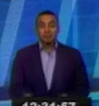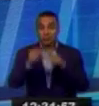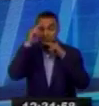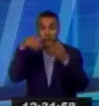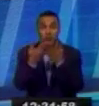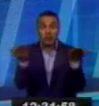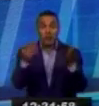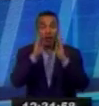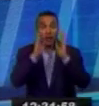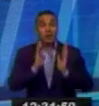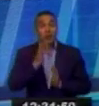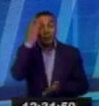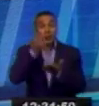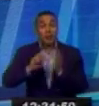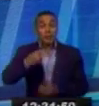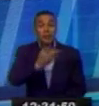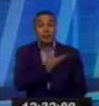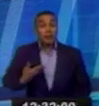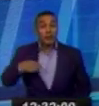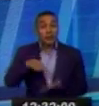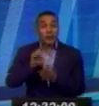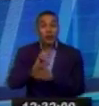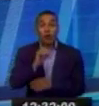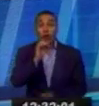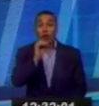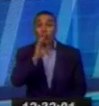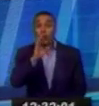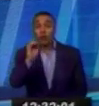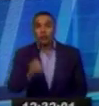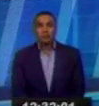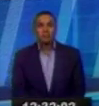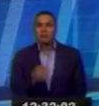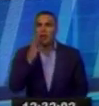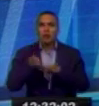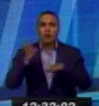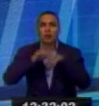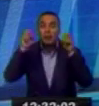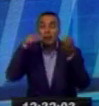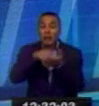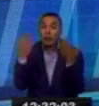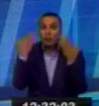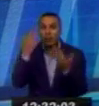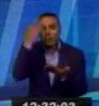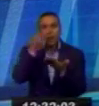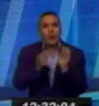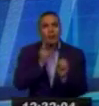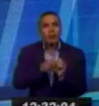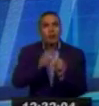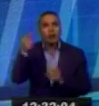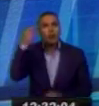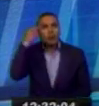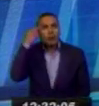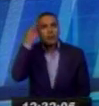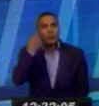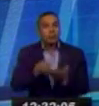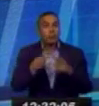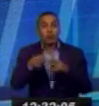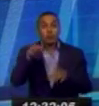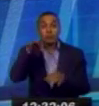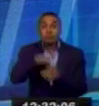Noticias, amigos, atención, porque el vicepresidente de la República, Otto Sonnenholzner, se refirió en Guayaquil a la participación del gobierno en las